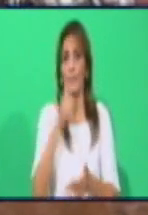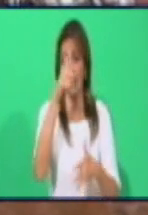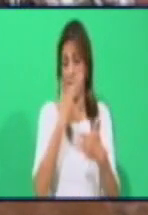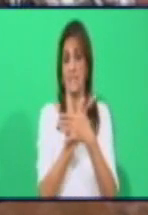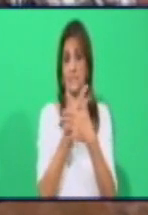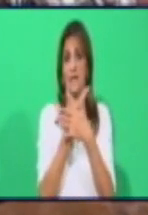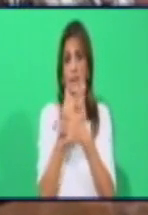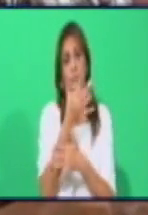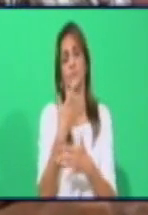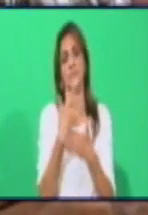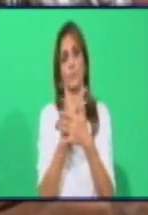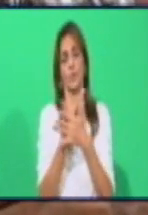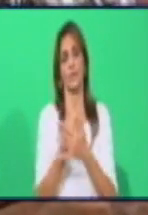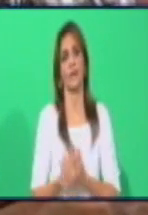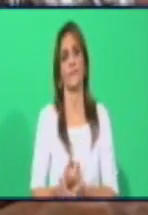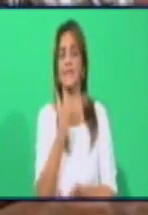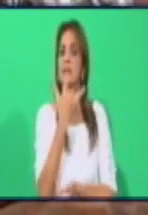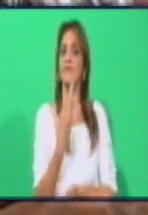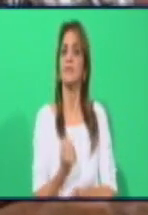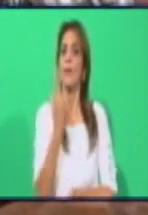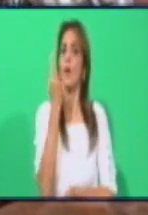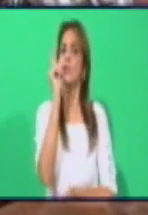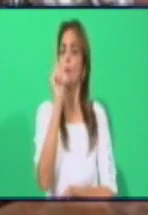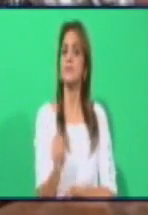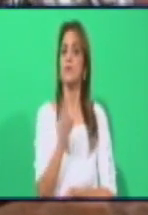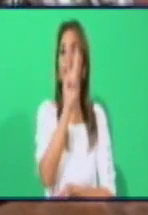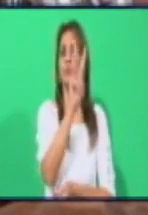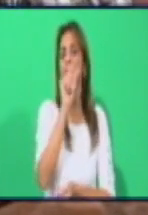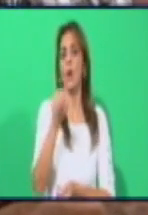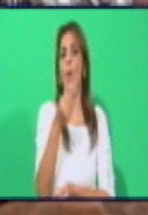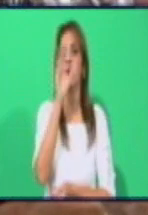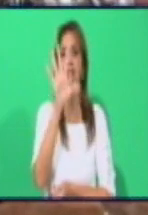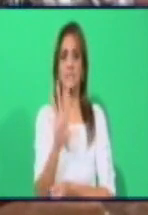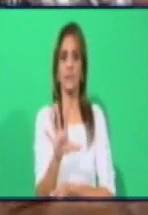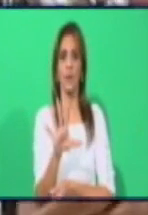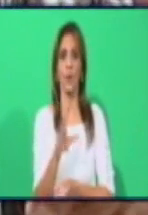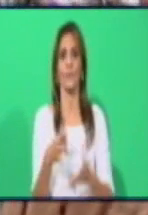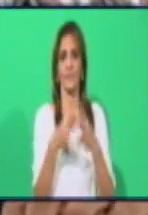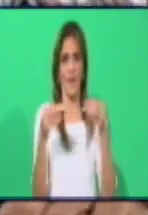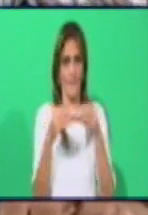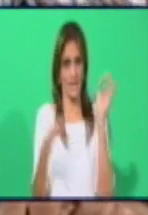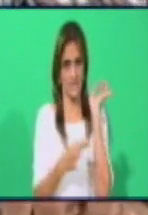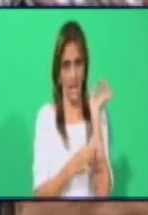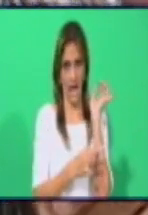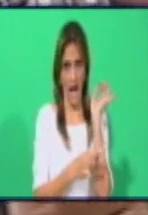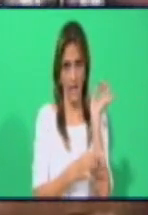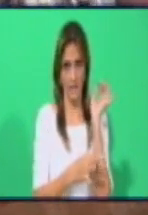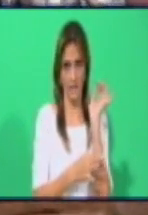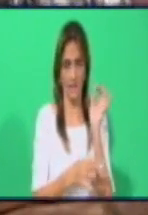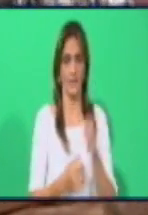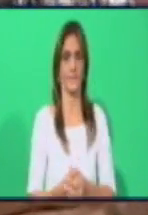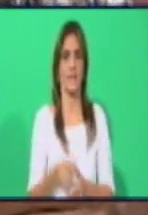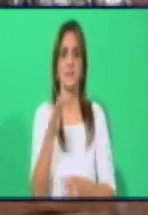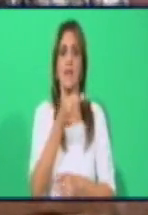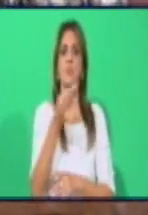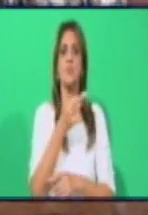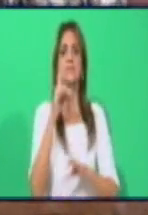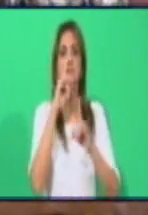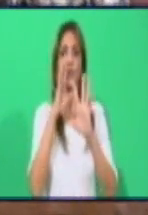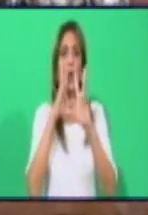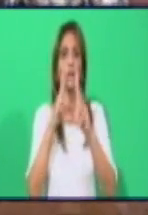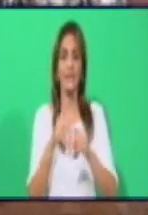Danubio, se afectaba un cliente con 3,5 libras de masa cárnica. Y en el municipio de Niquero, la CSS